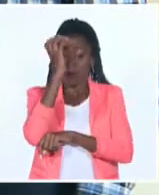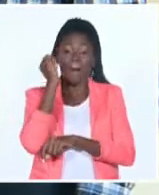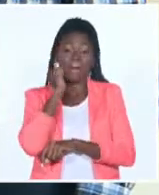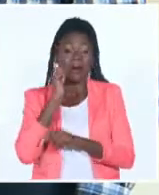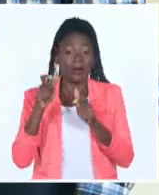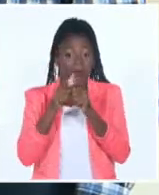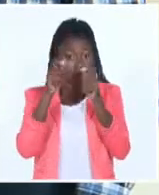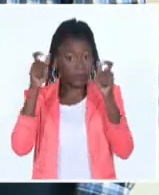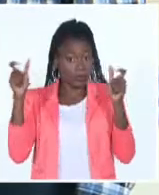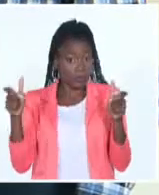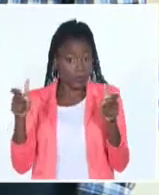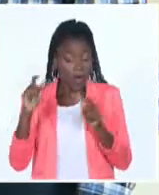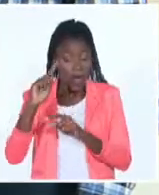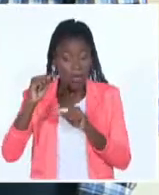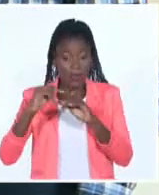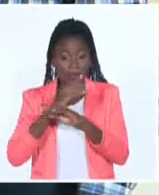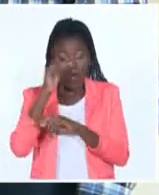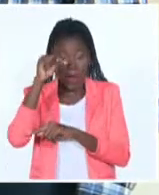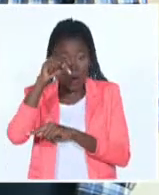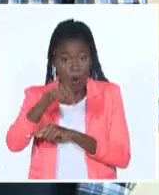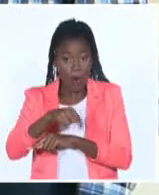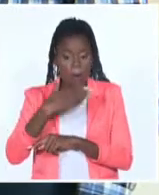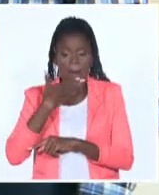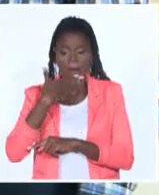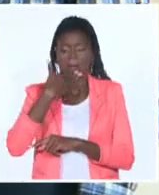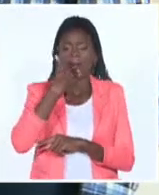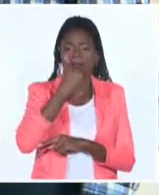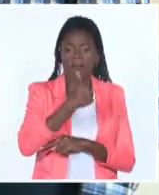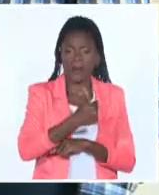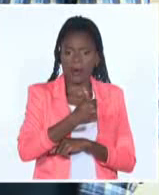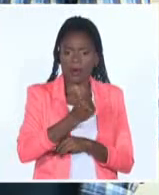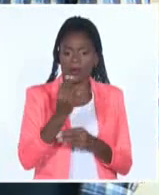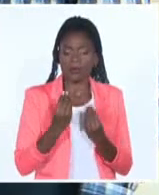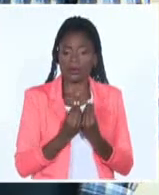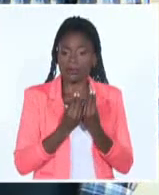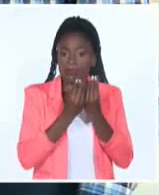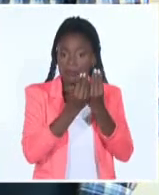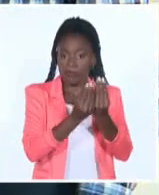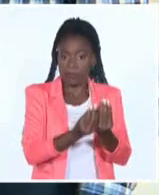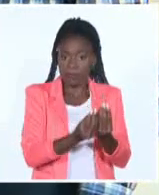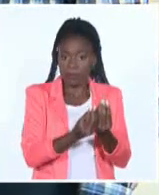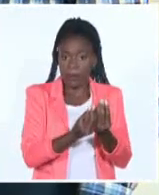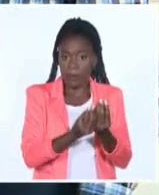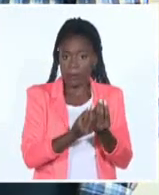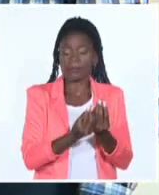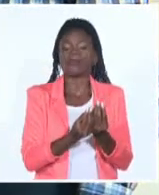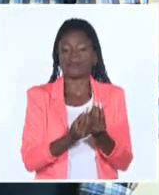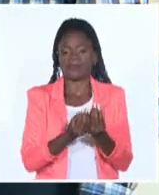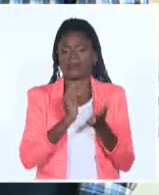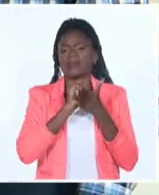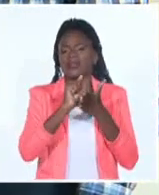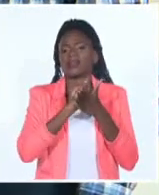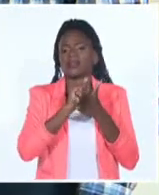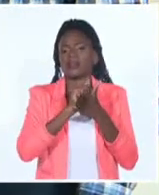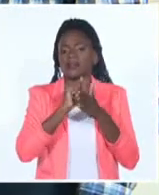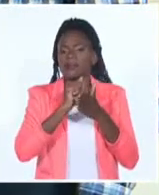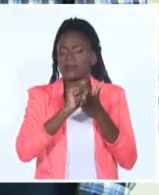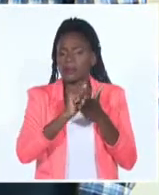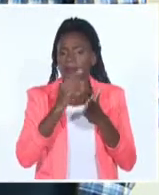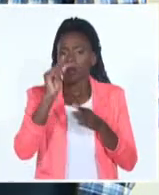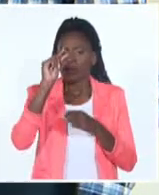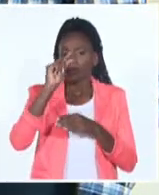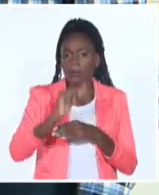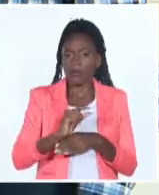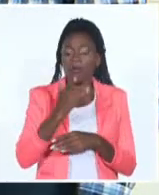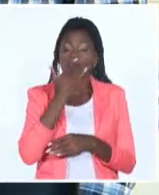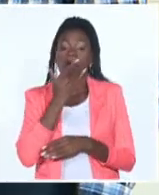también en el transcurso del día de hoy debe ir mejorando su entrega de potencia al sistema para, por supuesto, disminuir